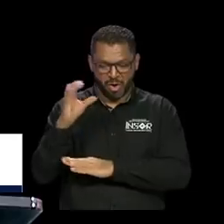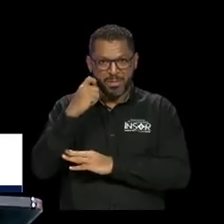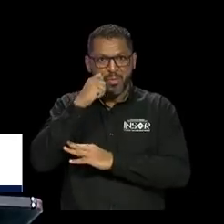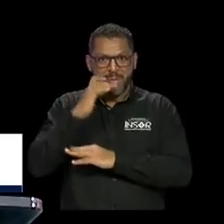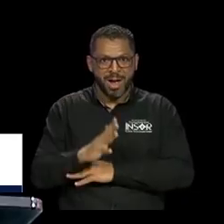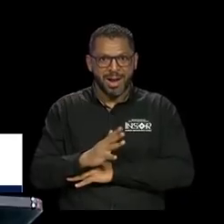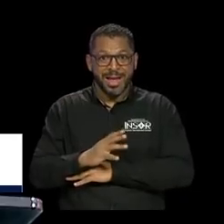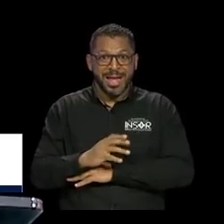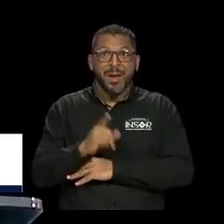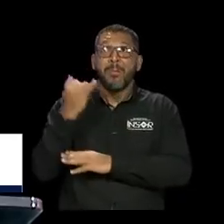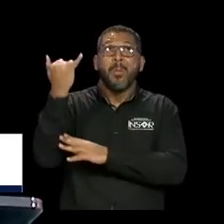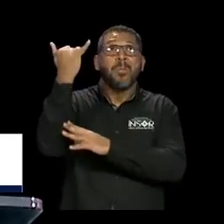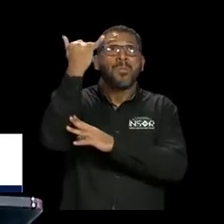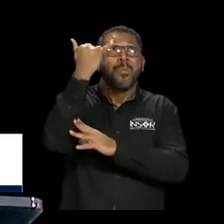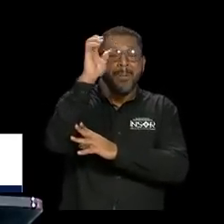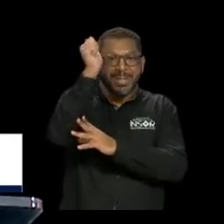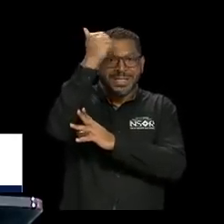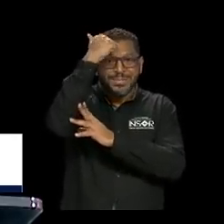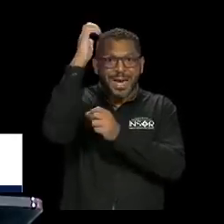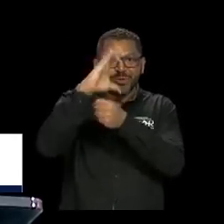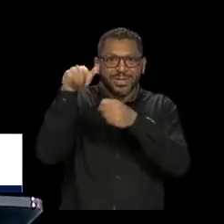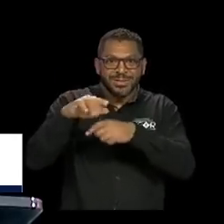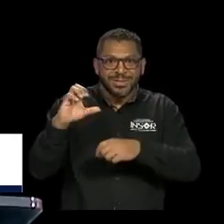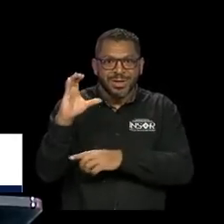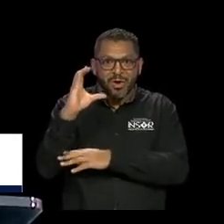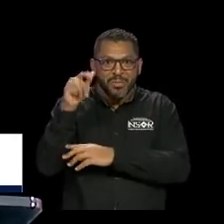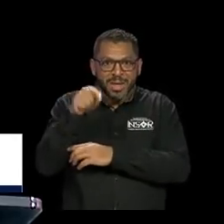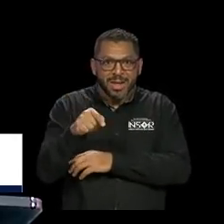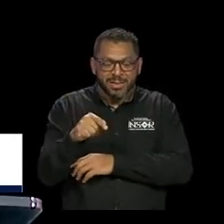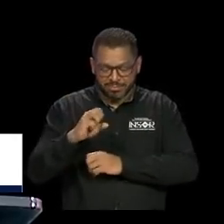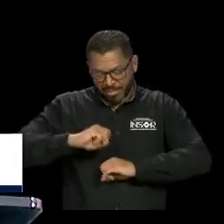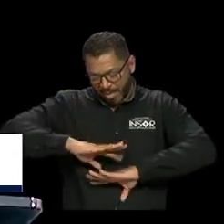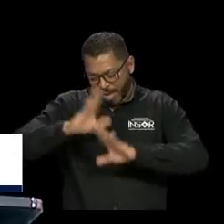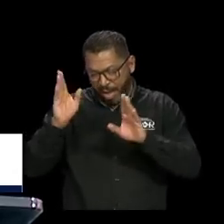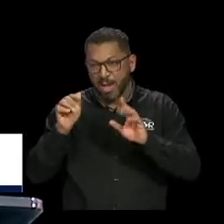principales ciudades de colombia y yo claro que sí